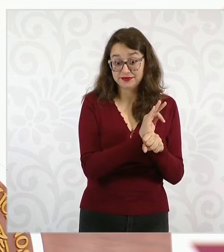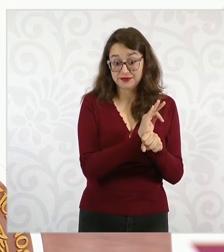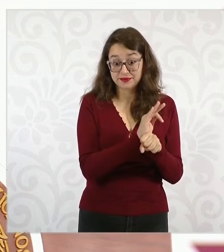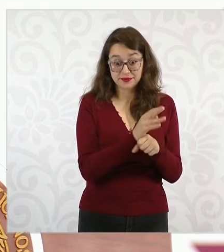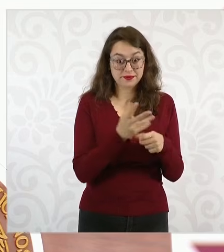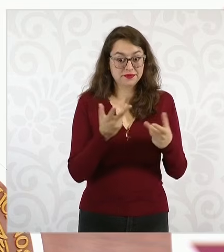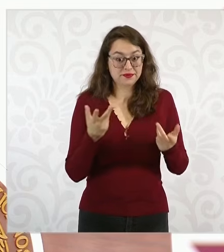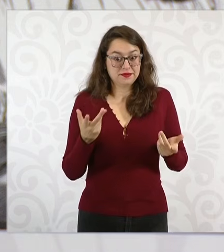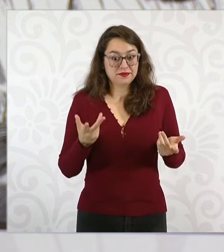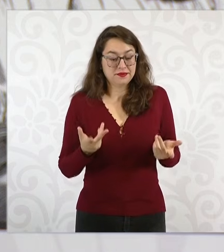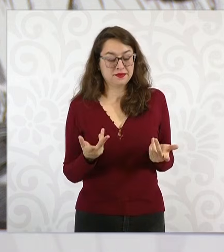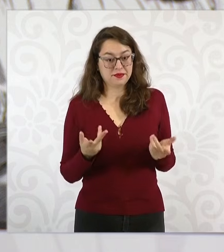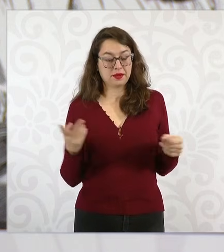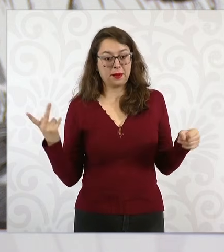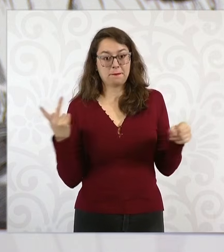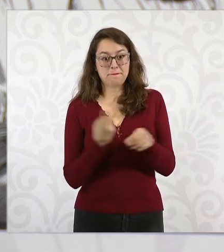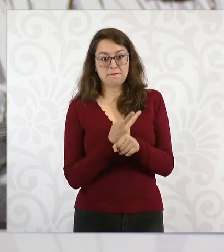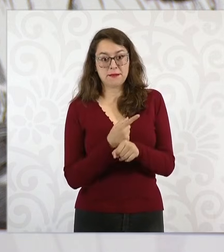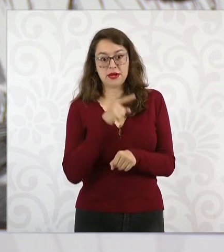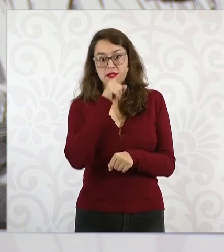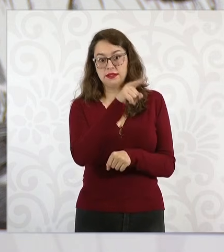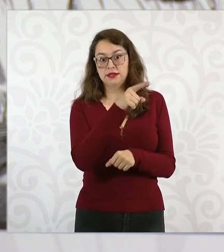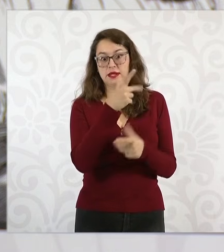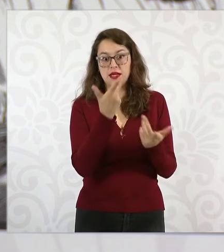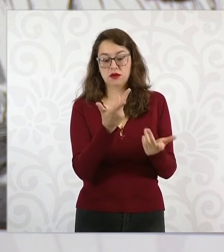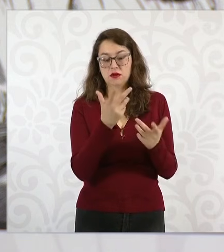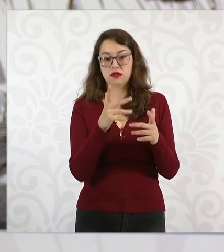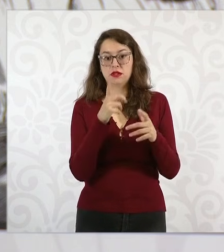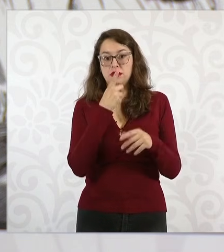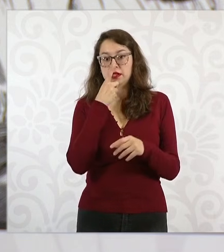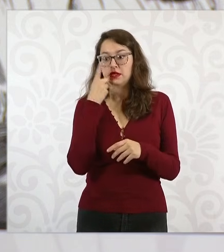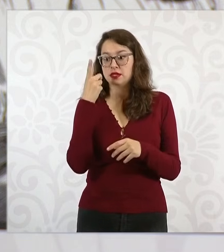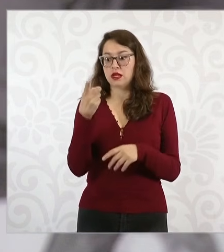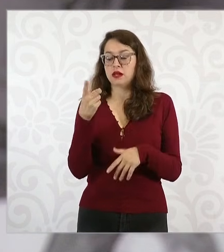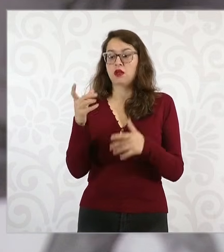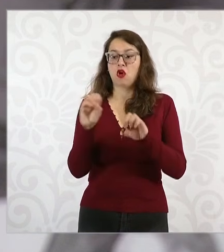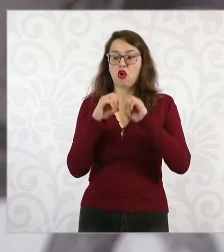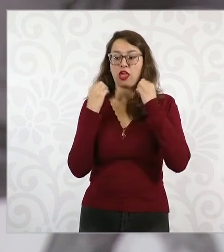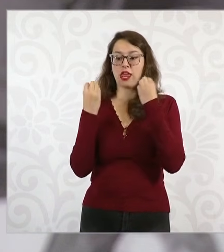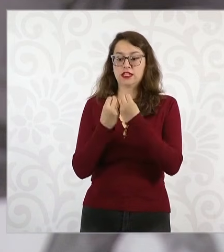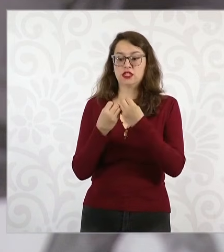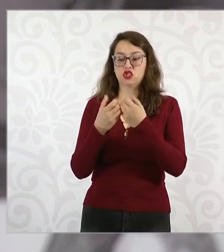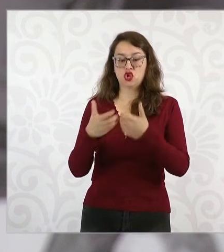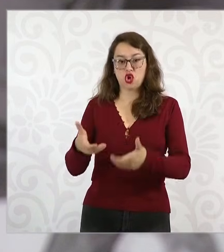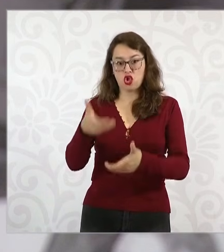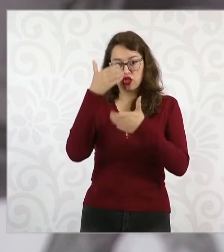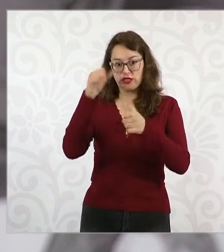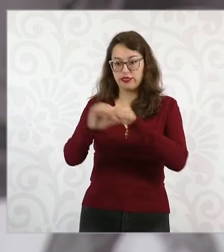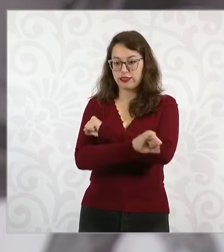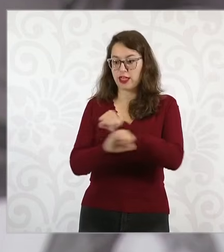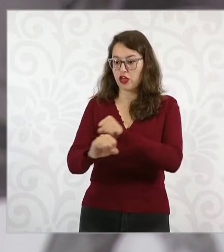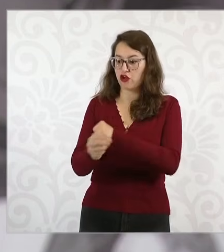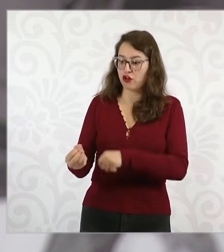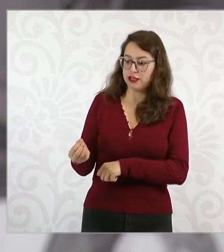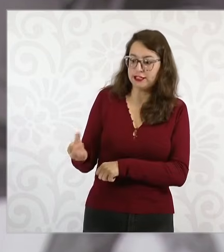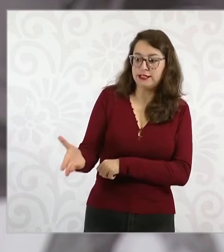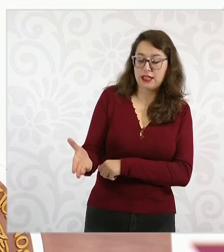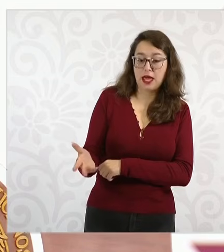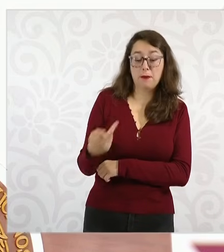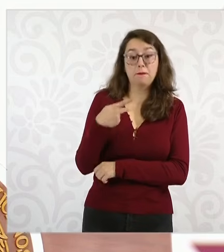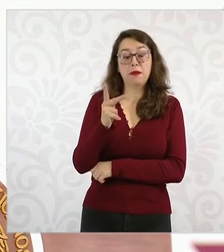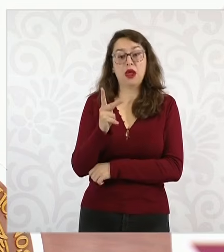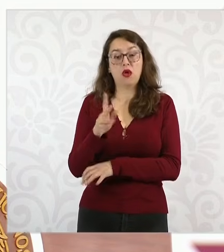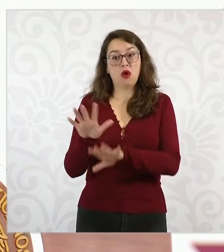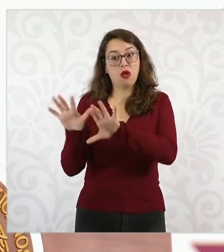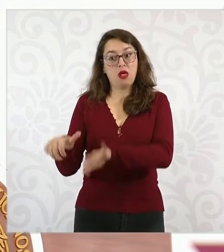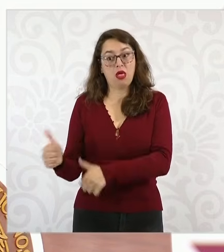porque ellos los nombraron organizaciones terroristas, pero al mismo tiempo le están dando protección.